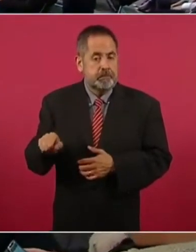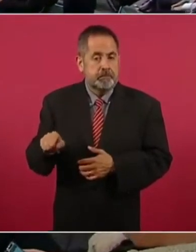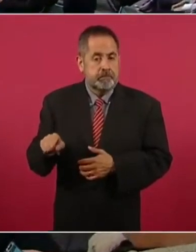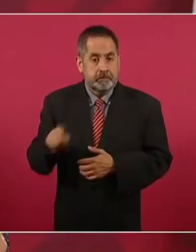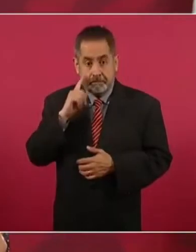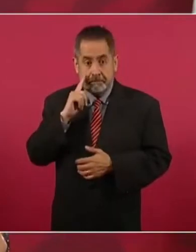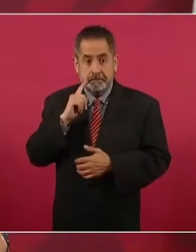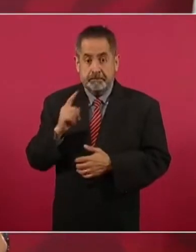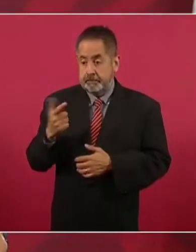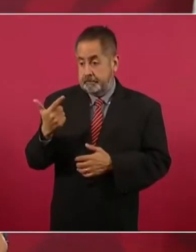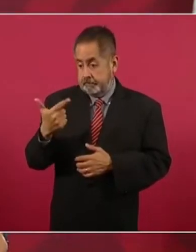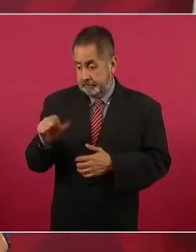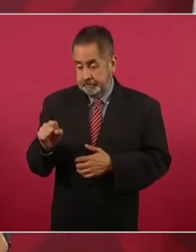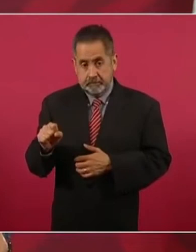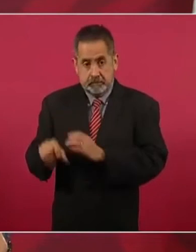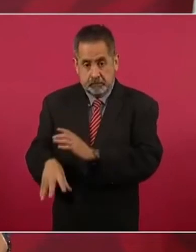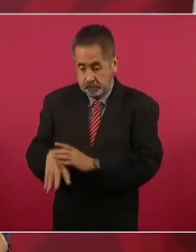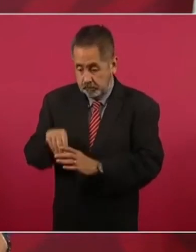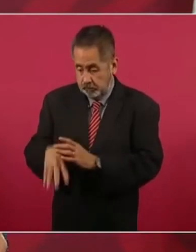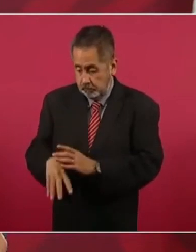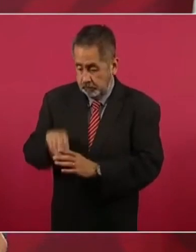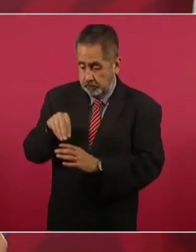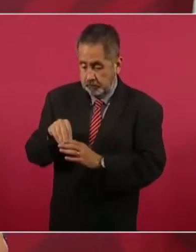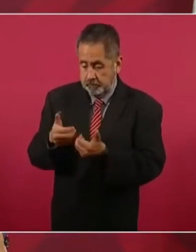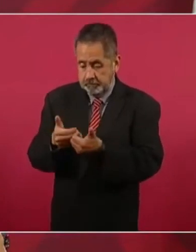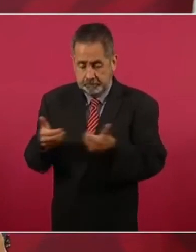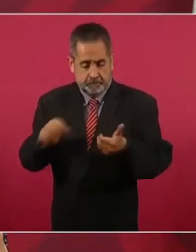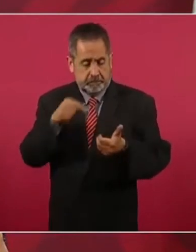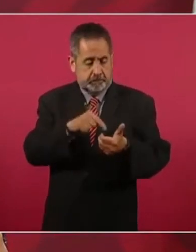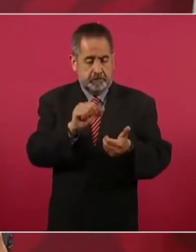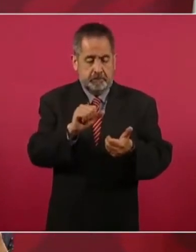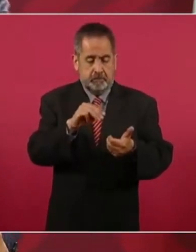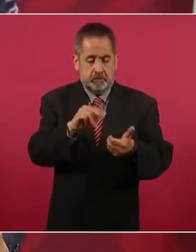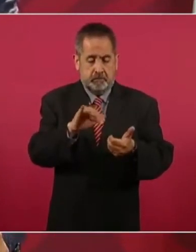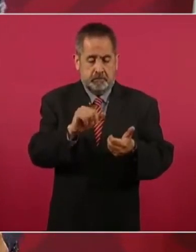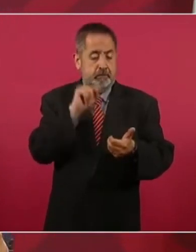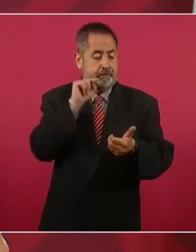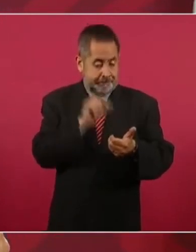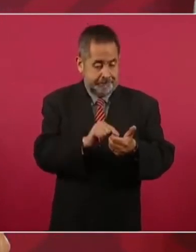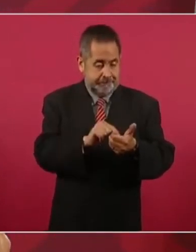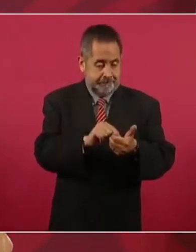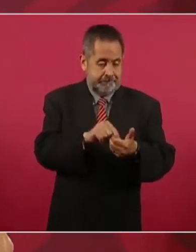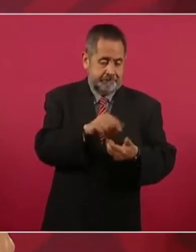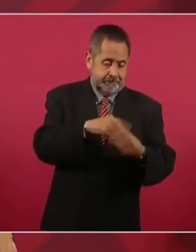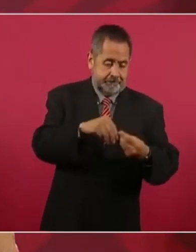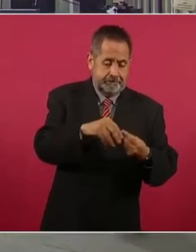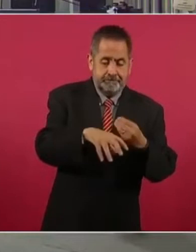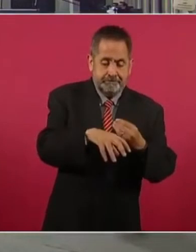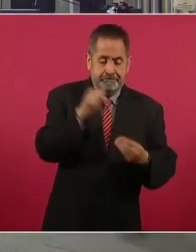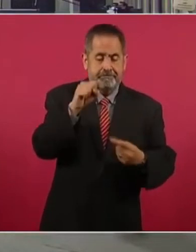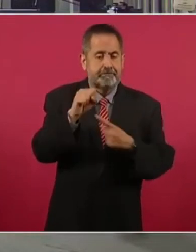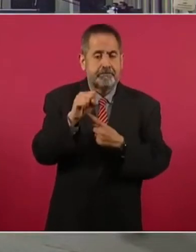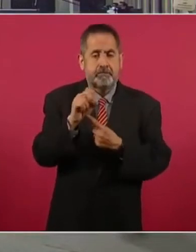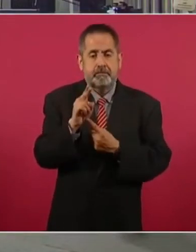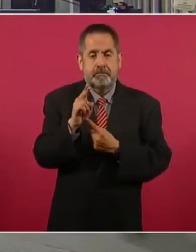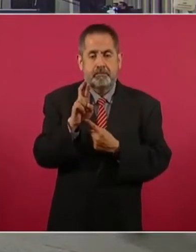Del gas natural se saca el amoníaco. Del amoníaco se saca